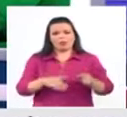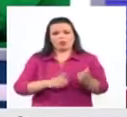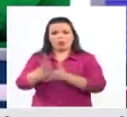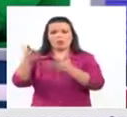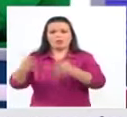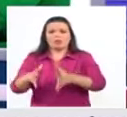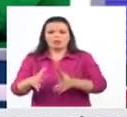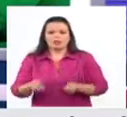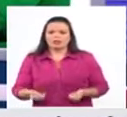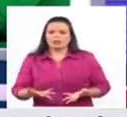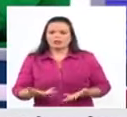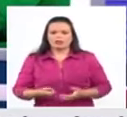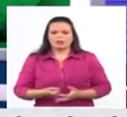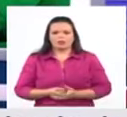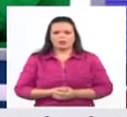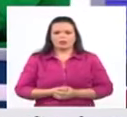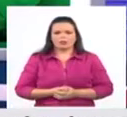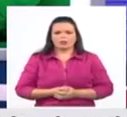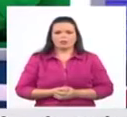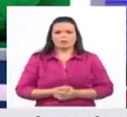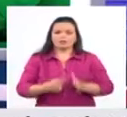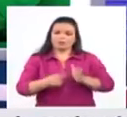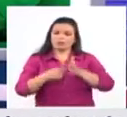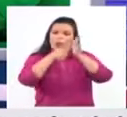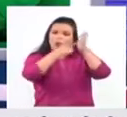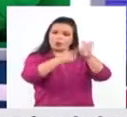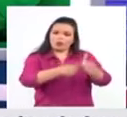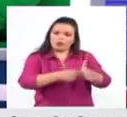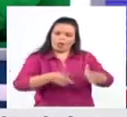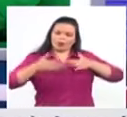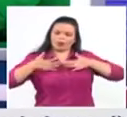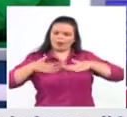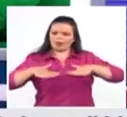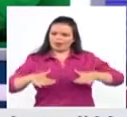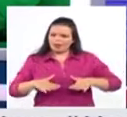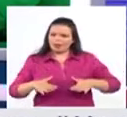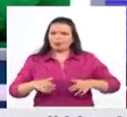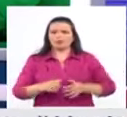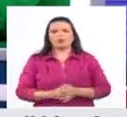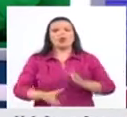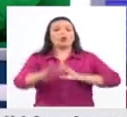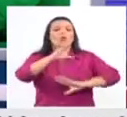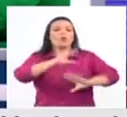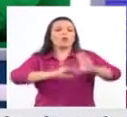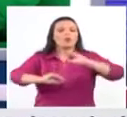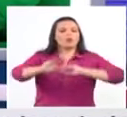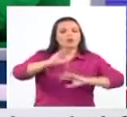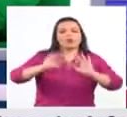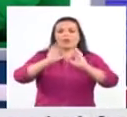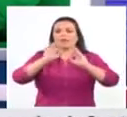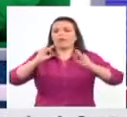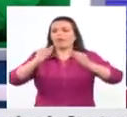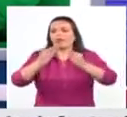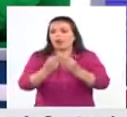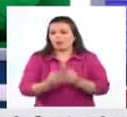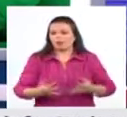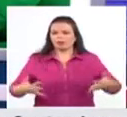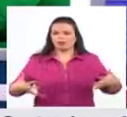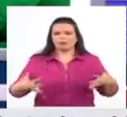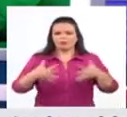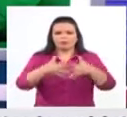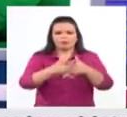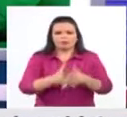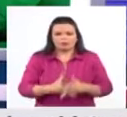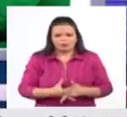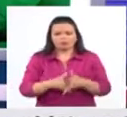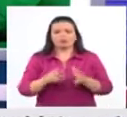que canalizar emociones, hay que conversar en la familia, hay que trabajar y fortalecer esas redes emocionales, esas redes de